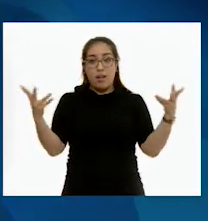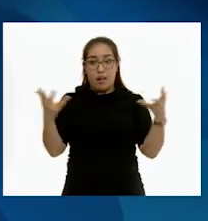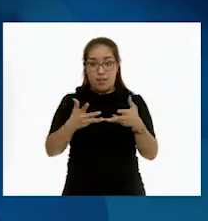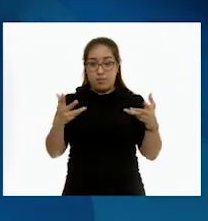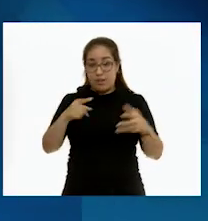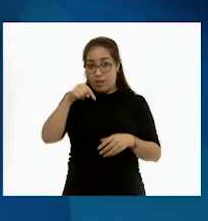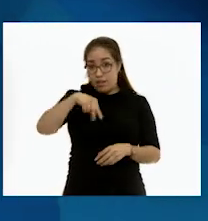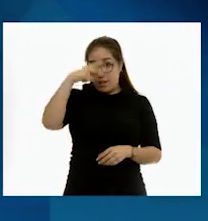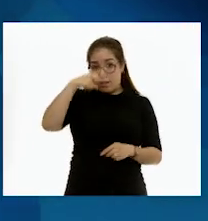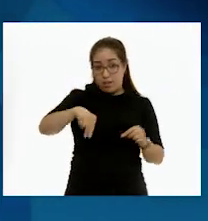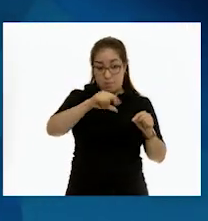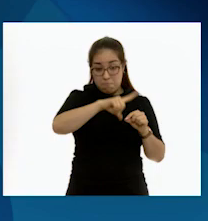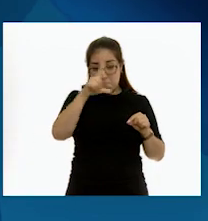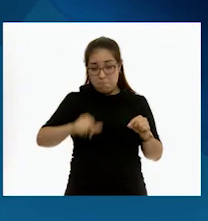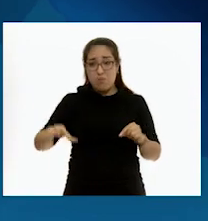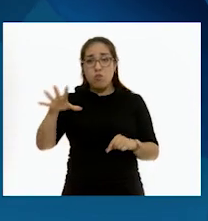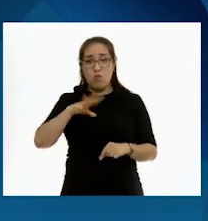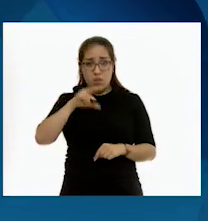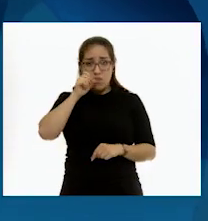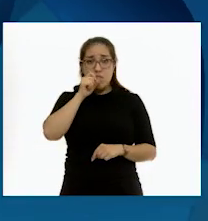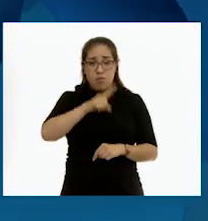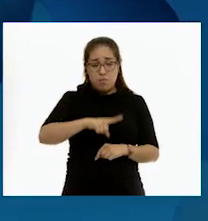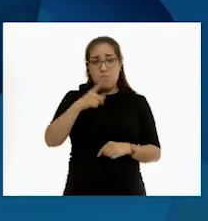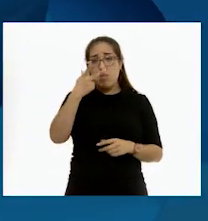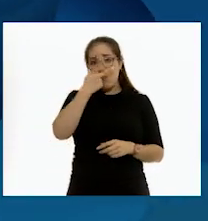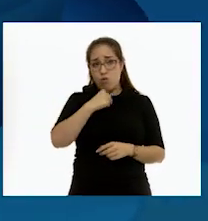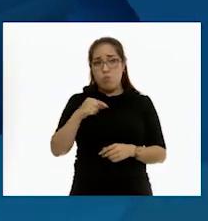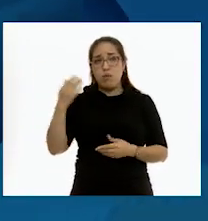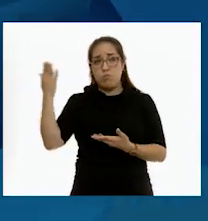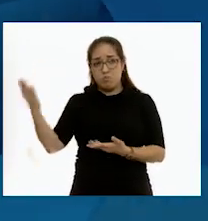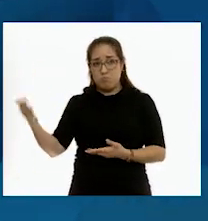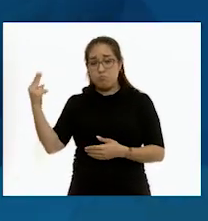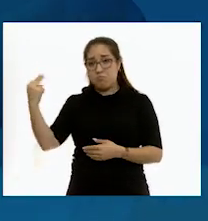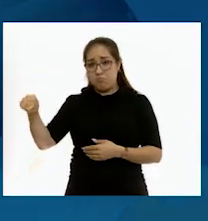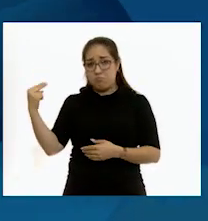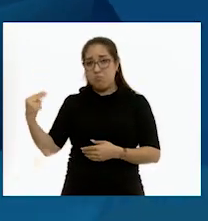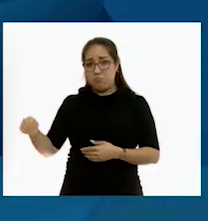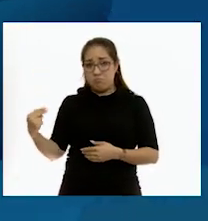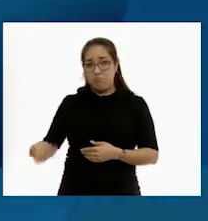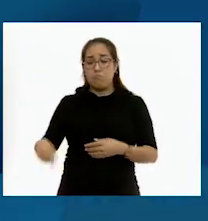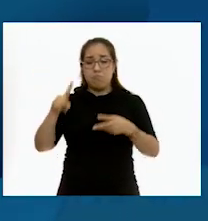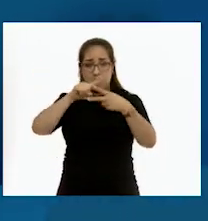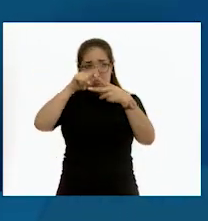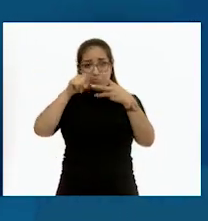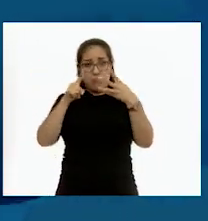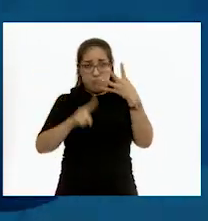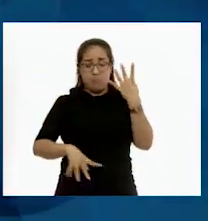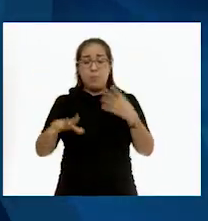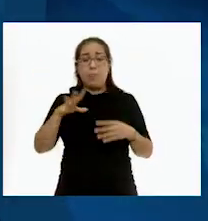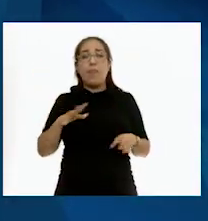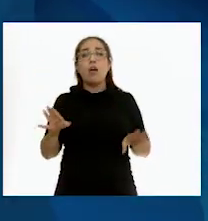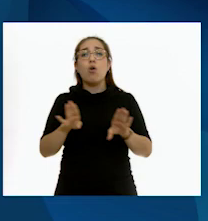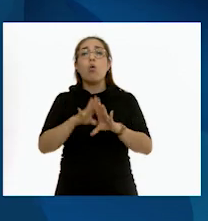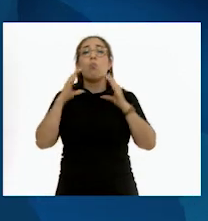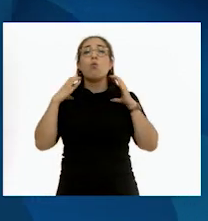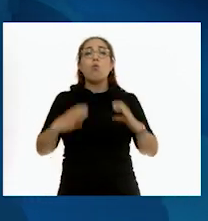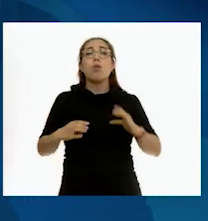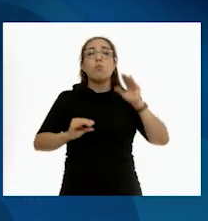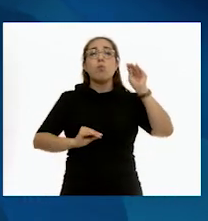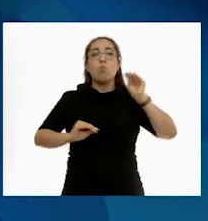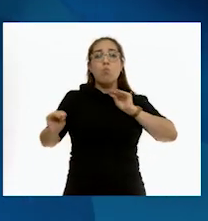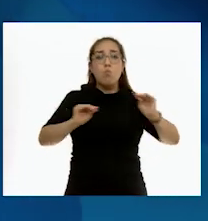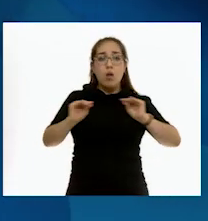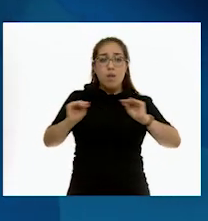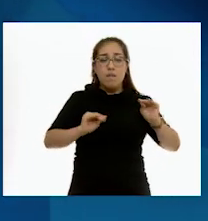En México, grandes mimos de carpa, como Manuel Medel y Mario Moreno Cantinflas, llevaron el arte de la pantomima al cine y